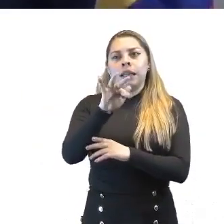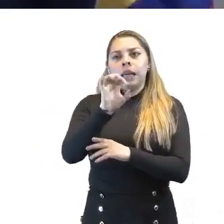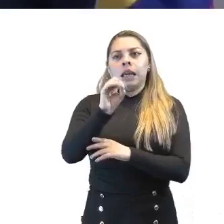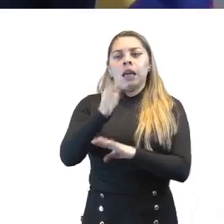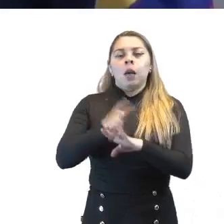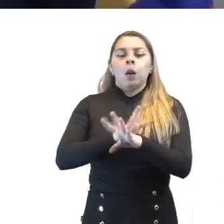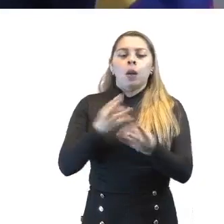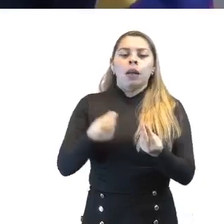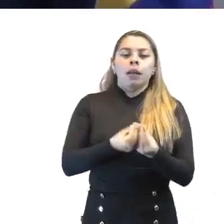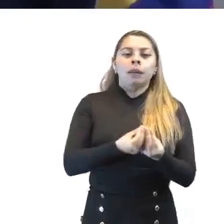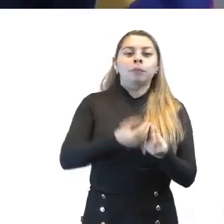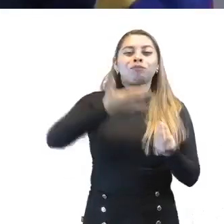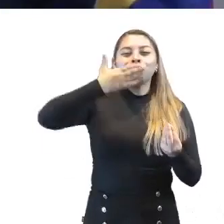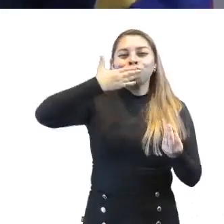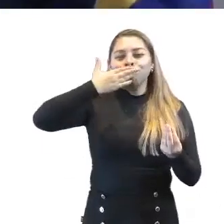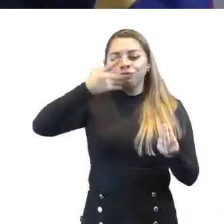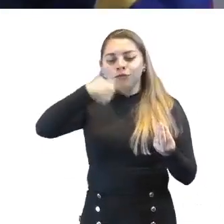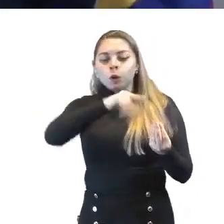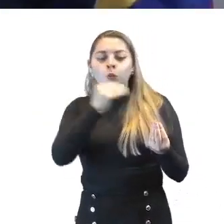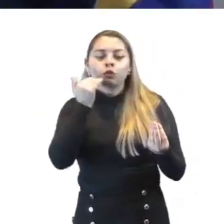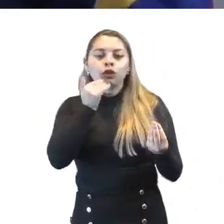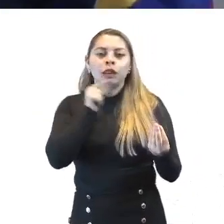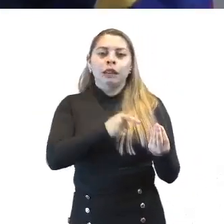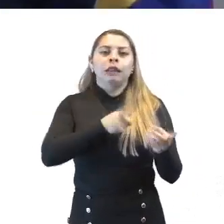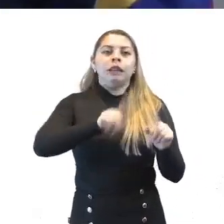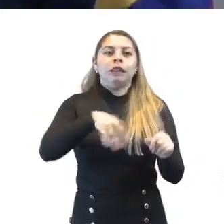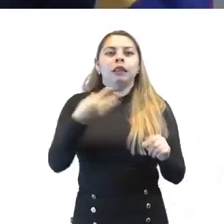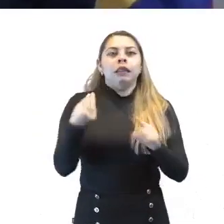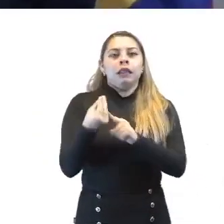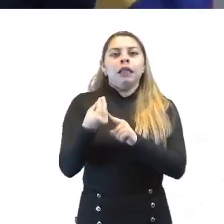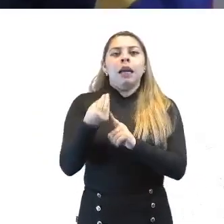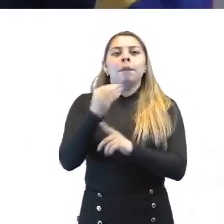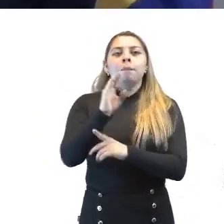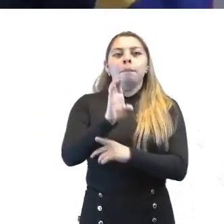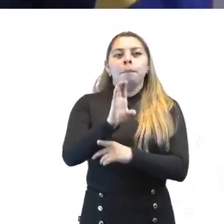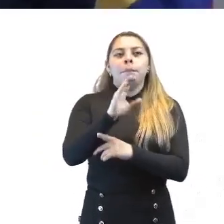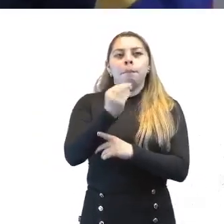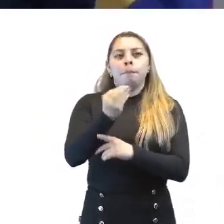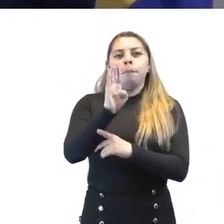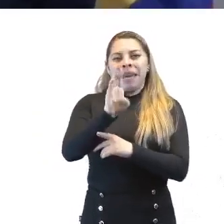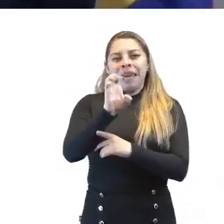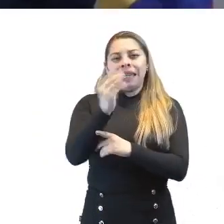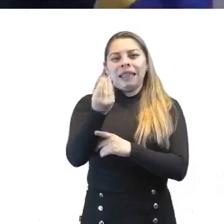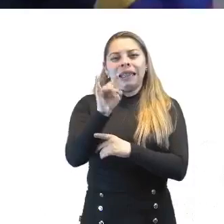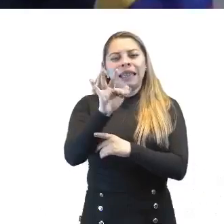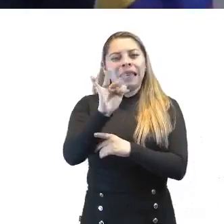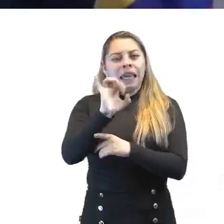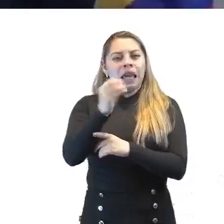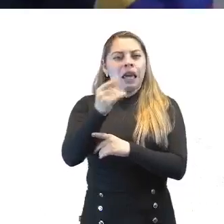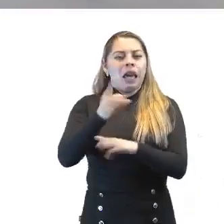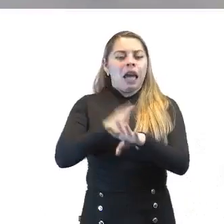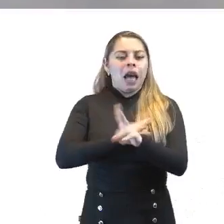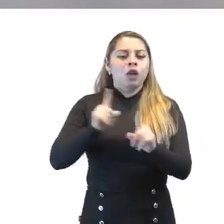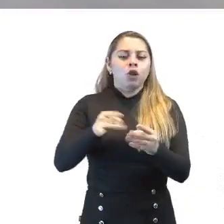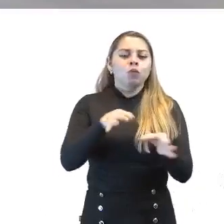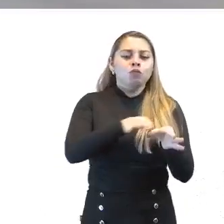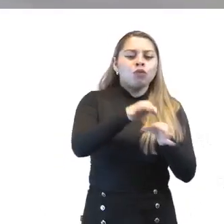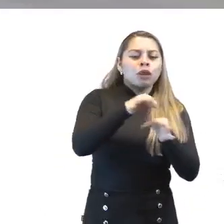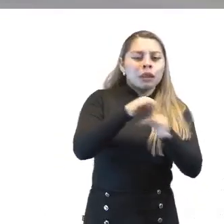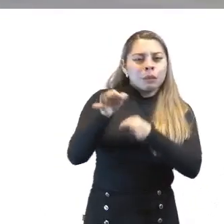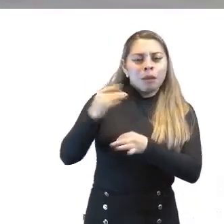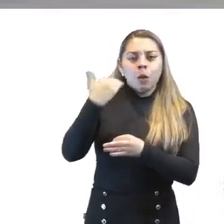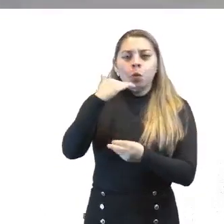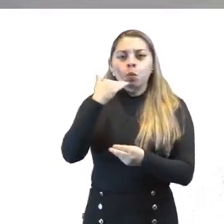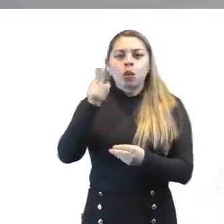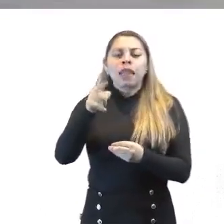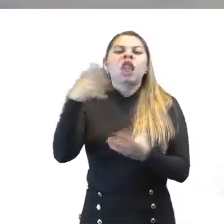Nacional de Mujeres Indígenas, al Benitique, a la Confluencia Municipal de Mujeres